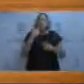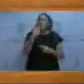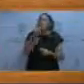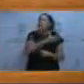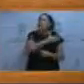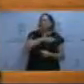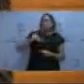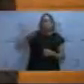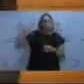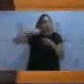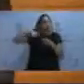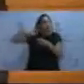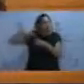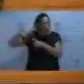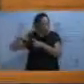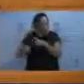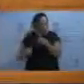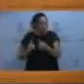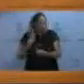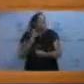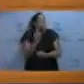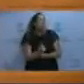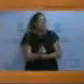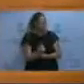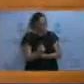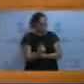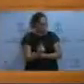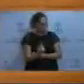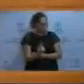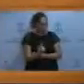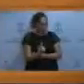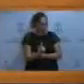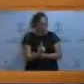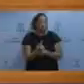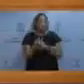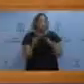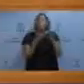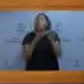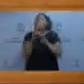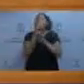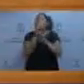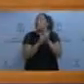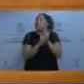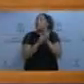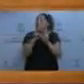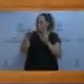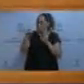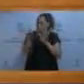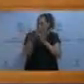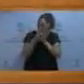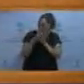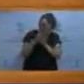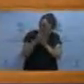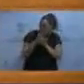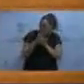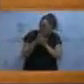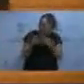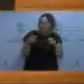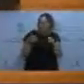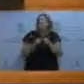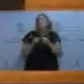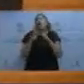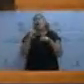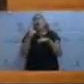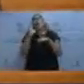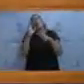cosas, ¿no? En primer lugar, una medida de las que usted ha mencionado, como que ha adoptado en el Consejo, ha sido